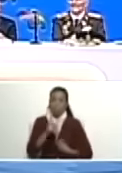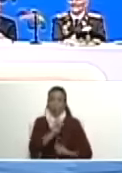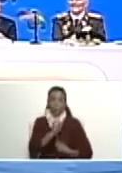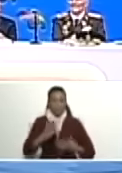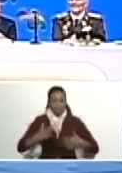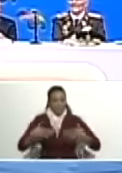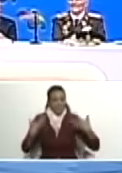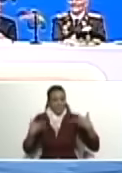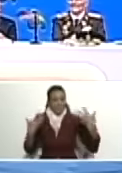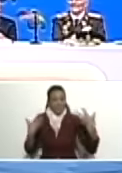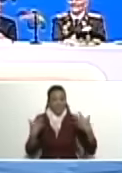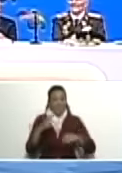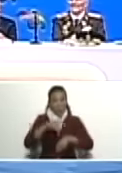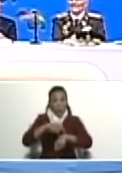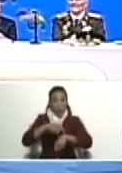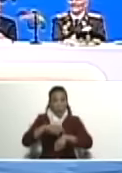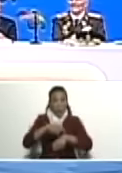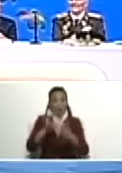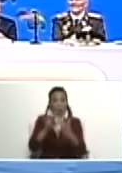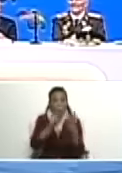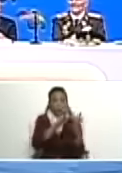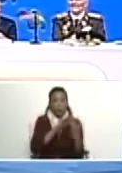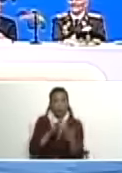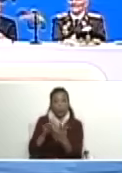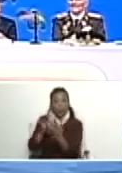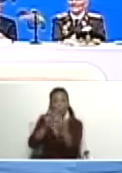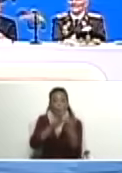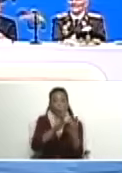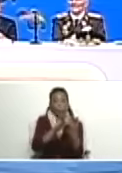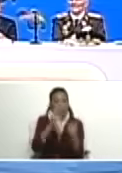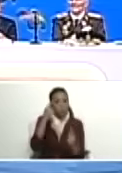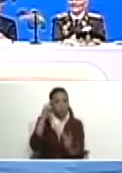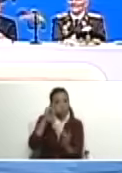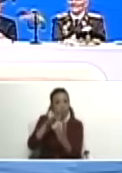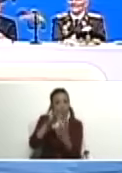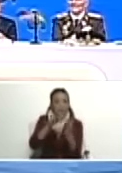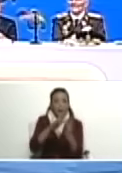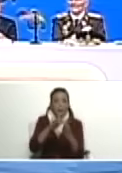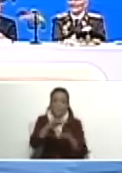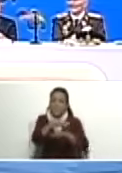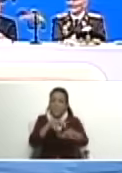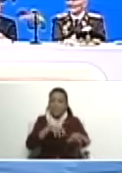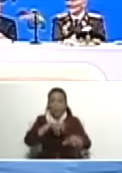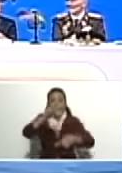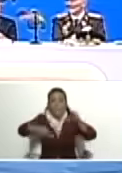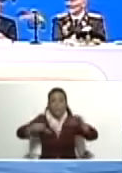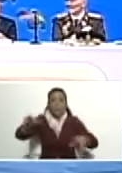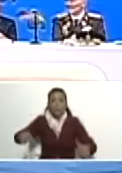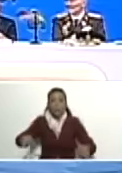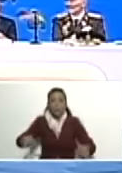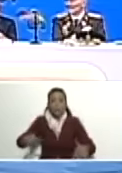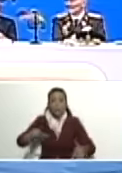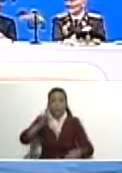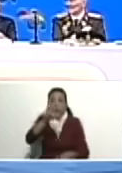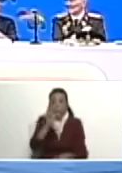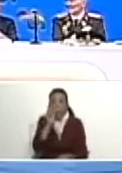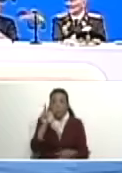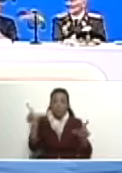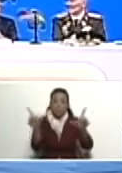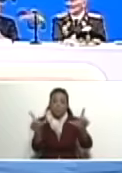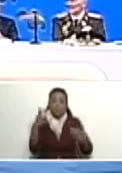de que a esta hora estén conectados como están miles, millones de hombres y